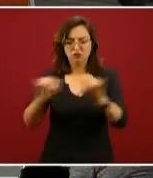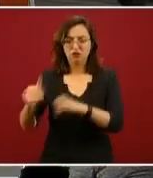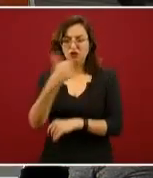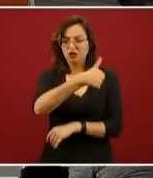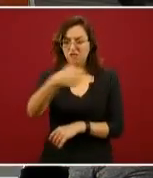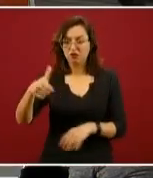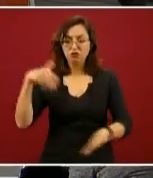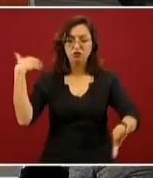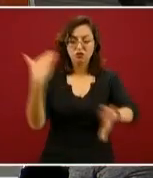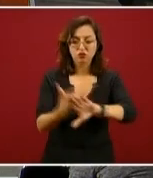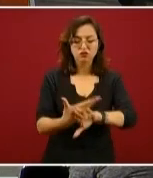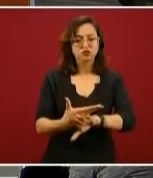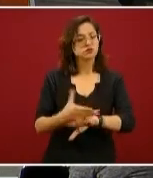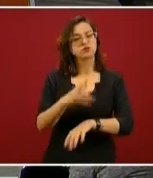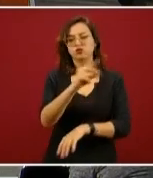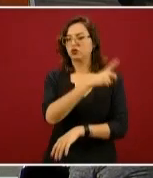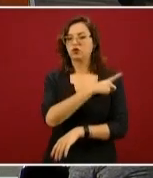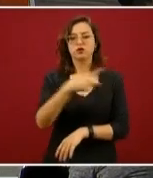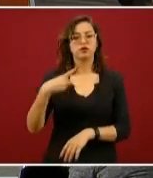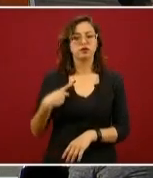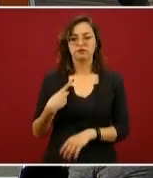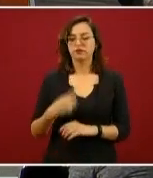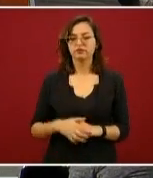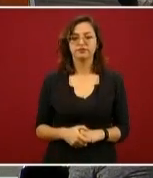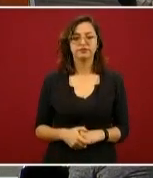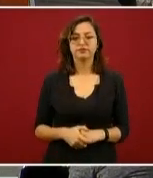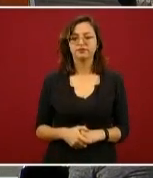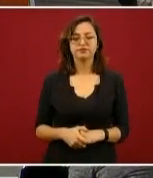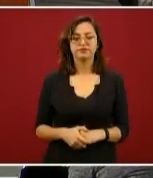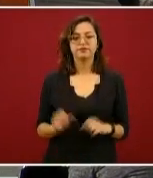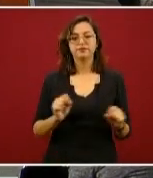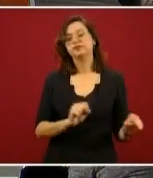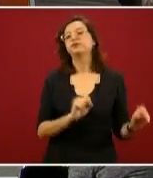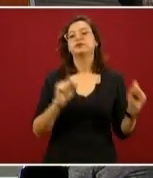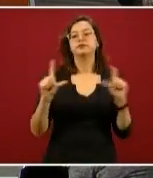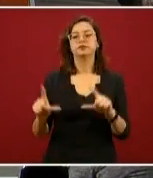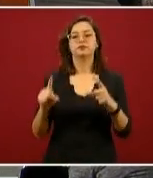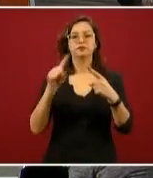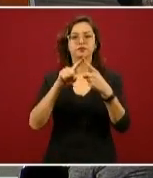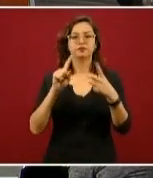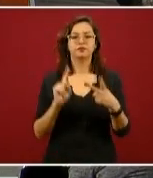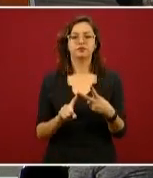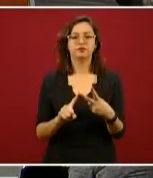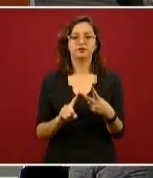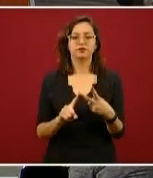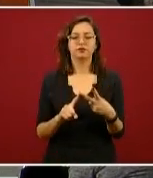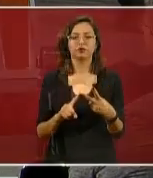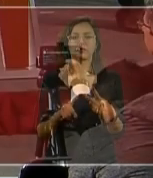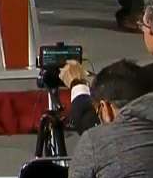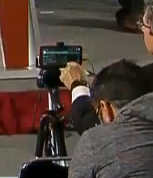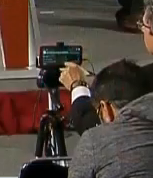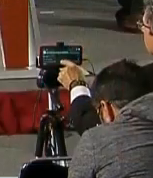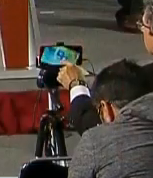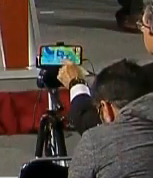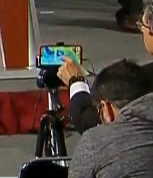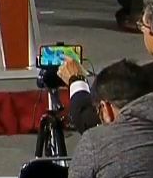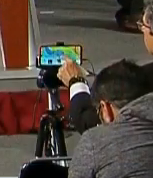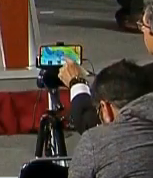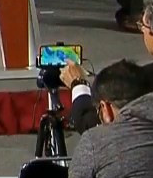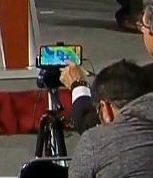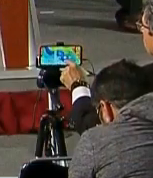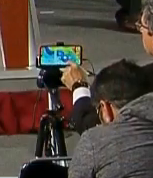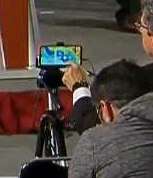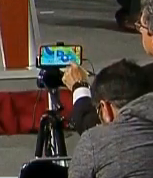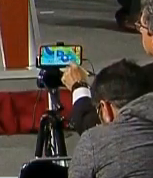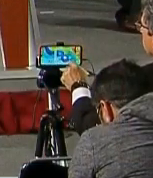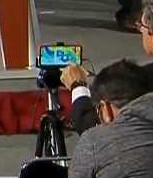individuales. En la siguiente diapositiva quiero destacar dos elementos y estos los quiero destacar con un sentido